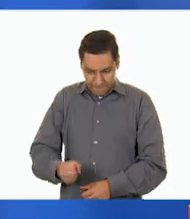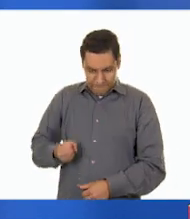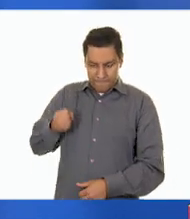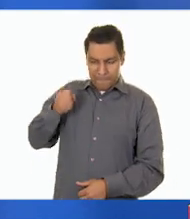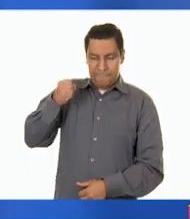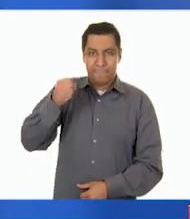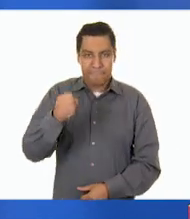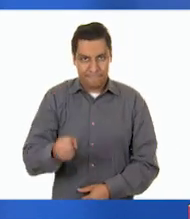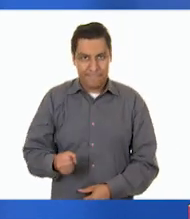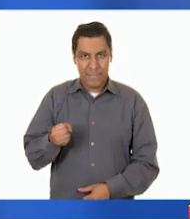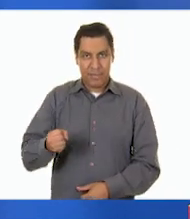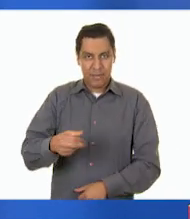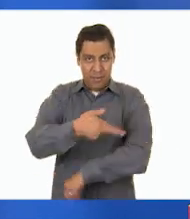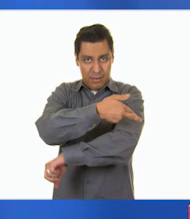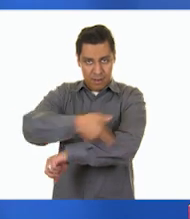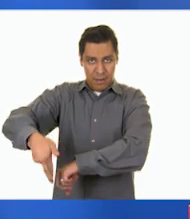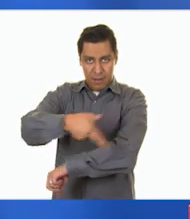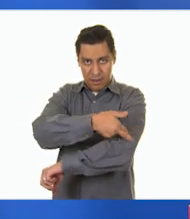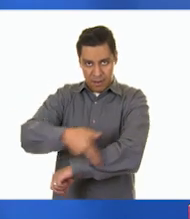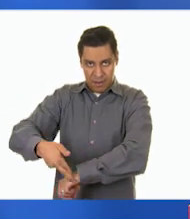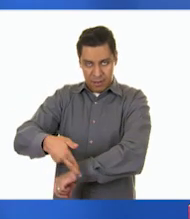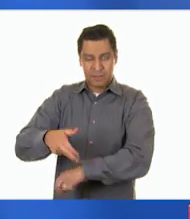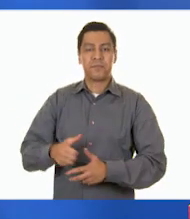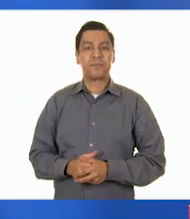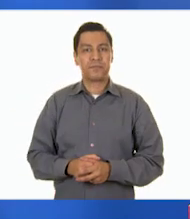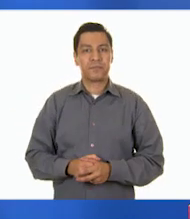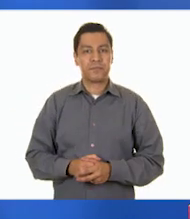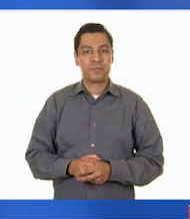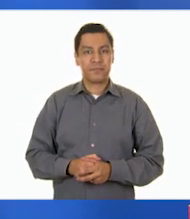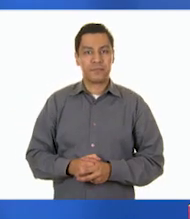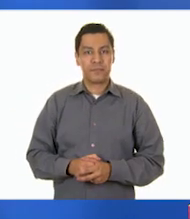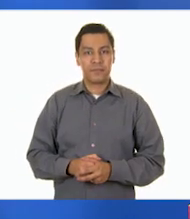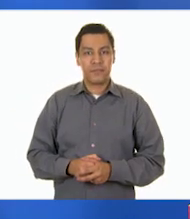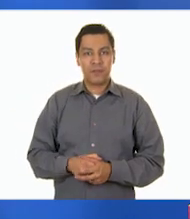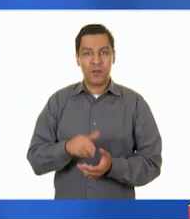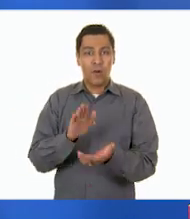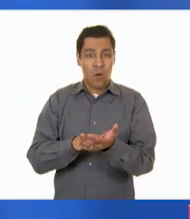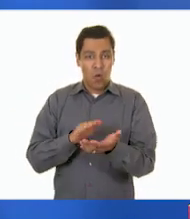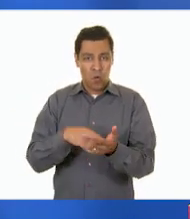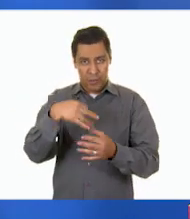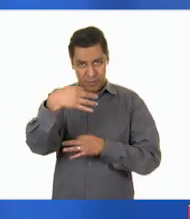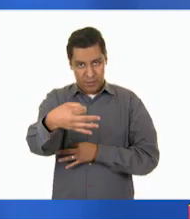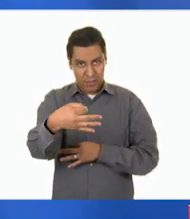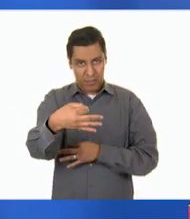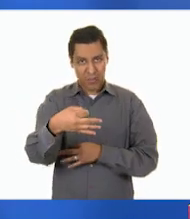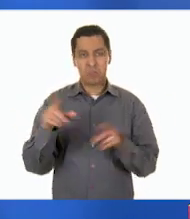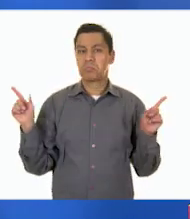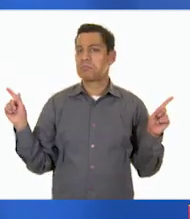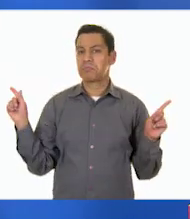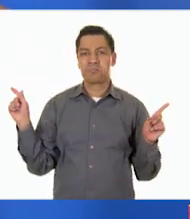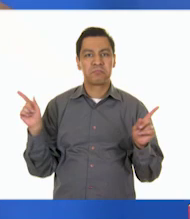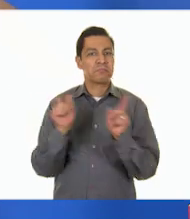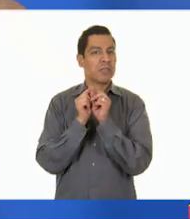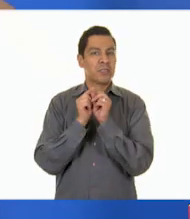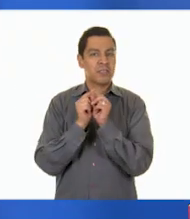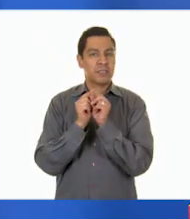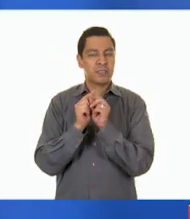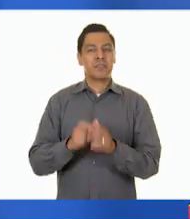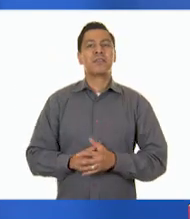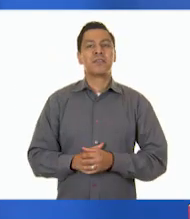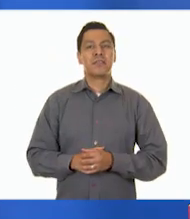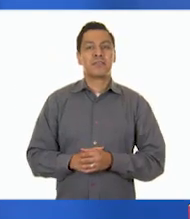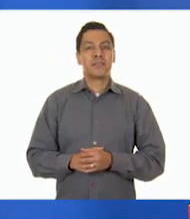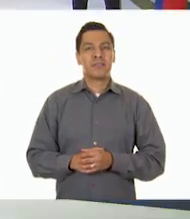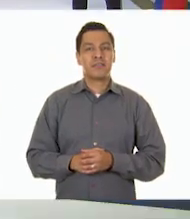una regla con un palito de madera una hoja de rehúso y eso sería todo chancha catán